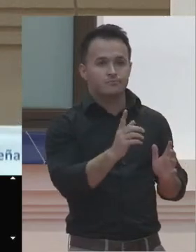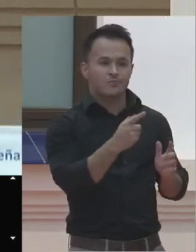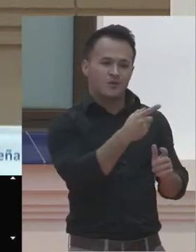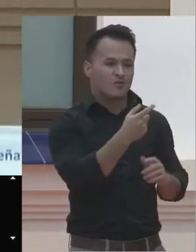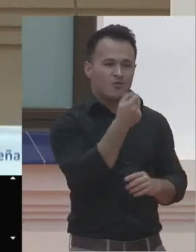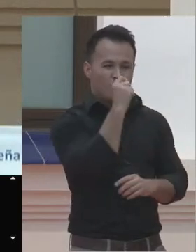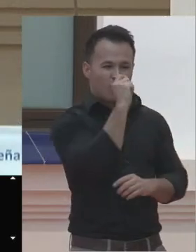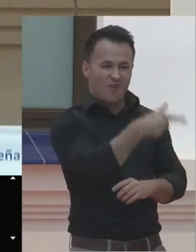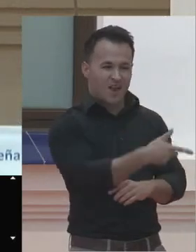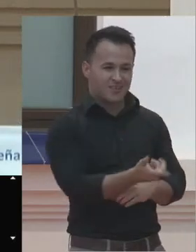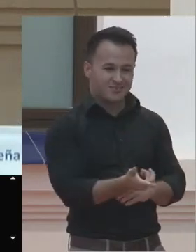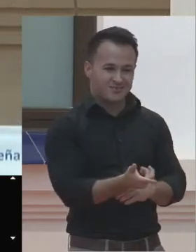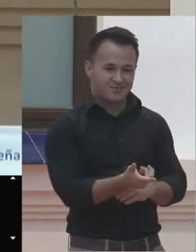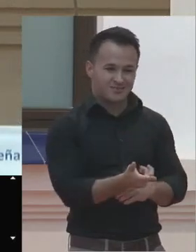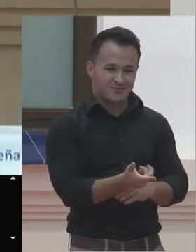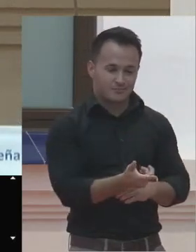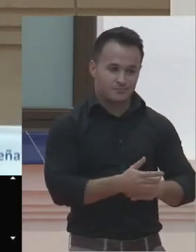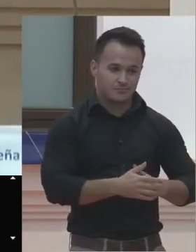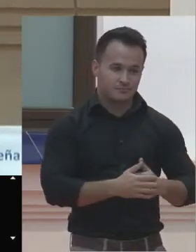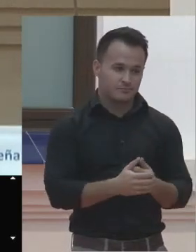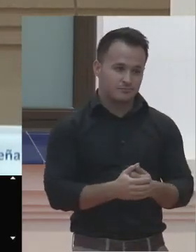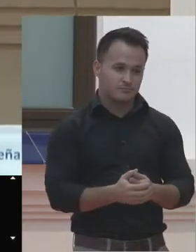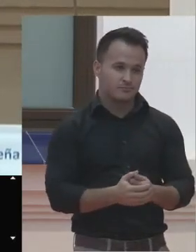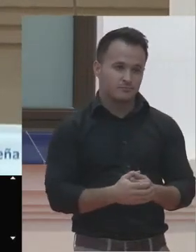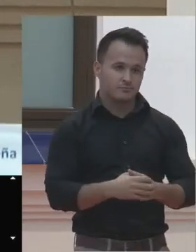sirve. Por lo tanto, totalmente a favor.